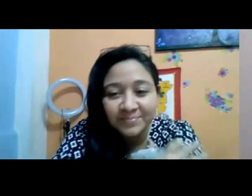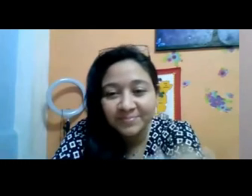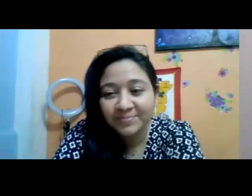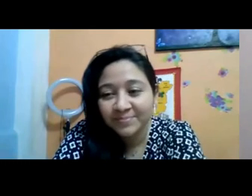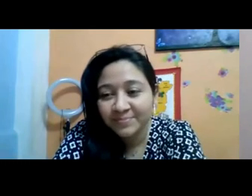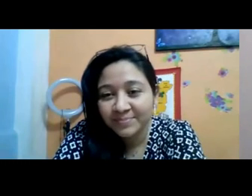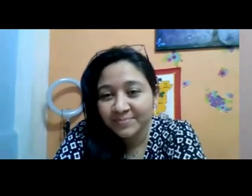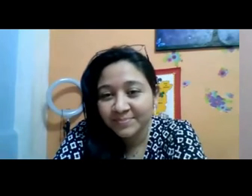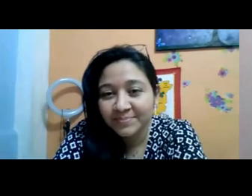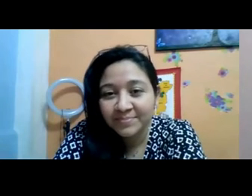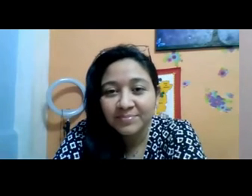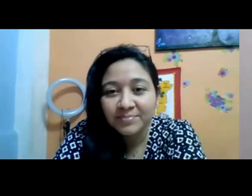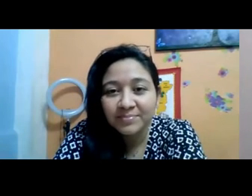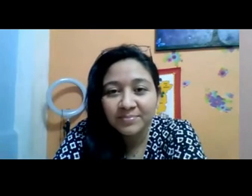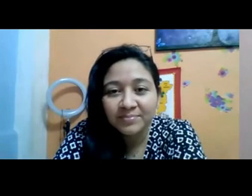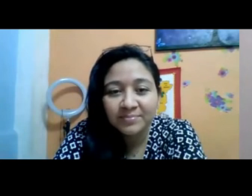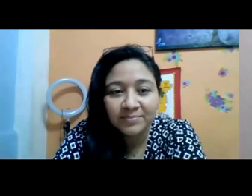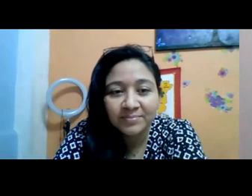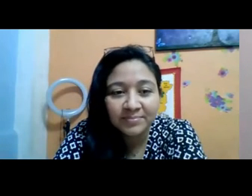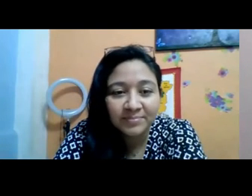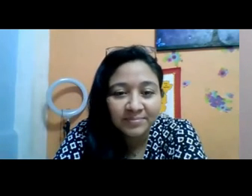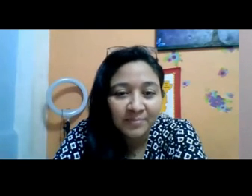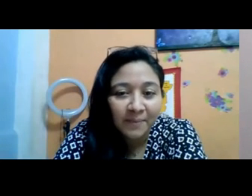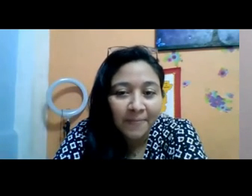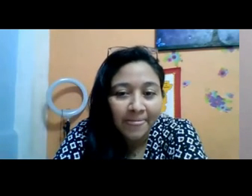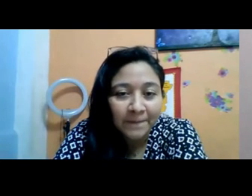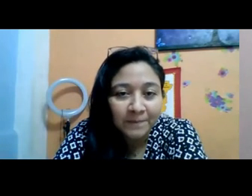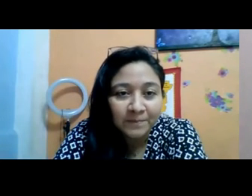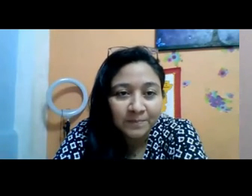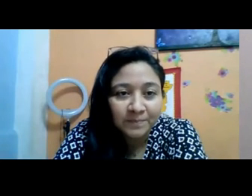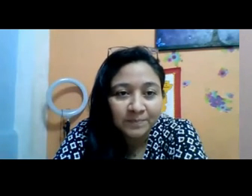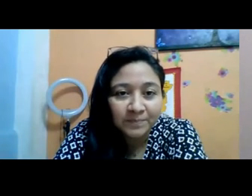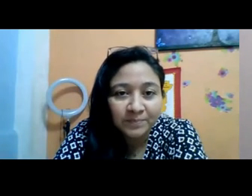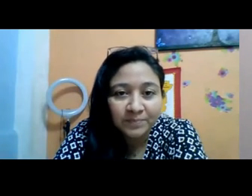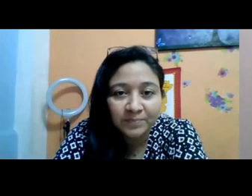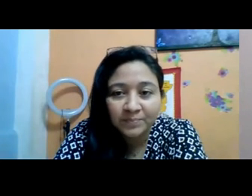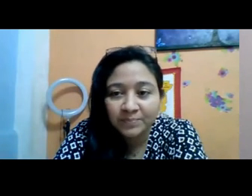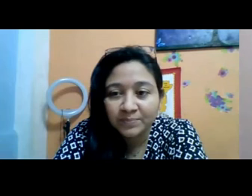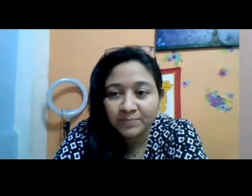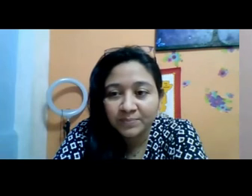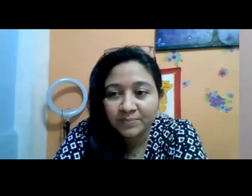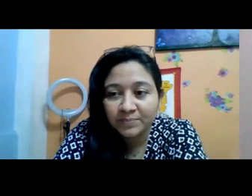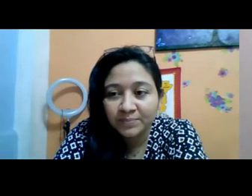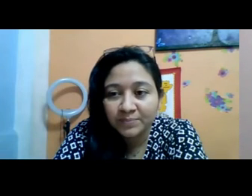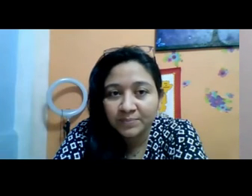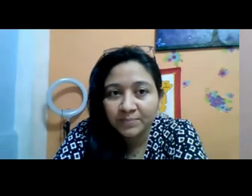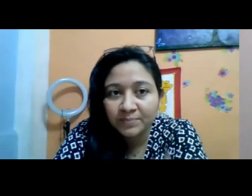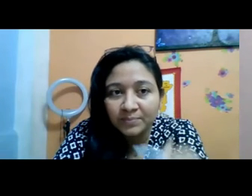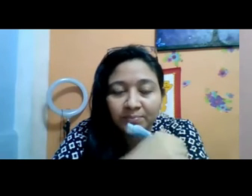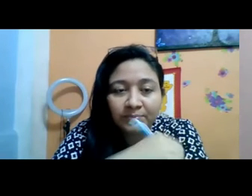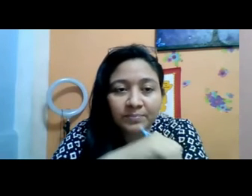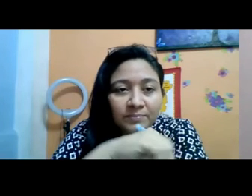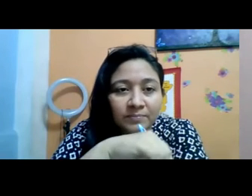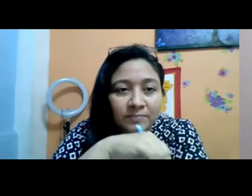que ya ha respondido las inquietudes y me parece que todo está muy claro. Igual les decía, creo